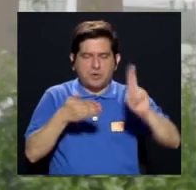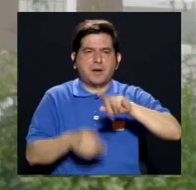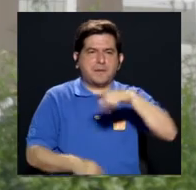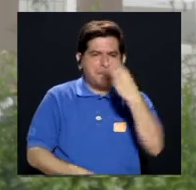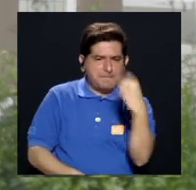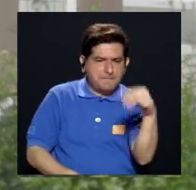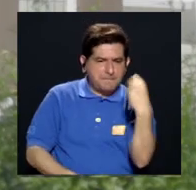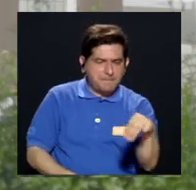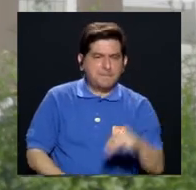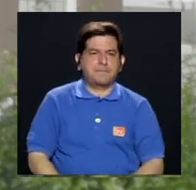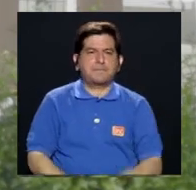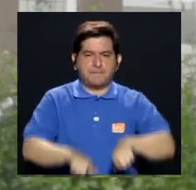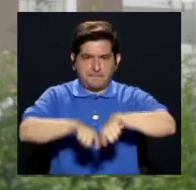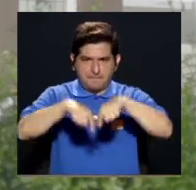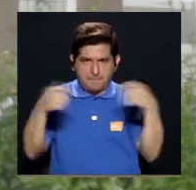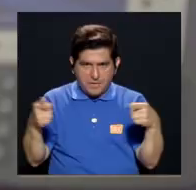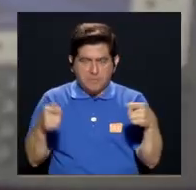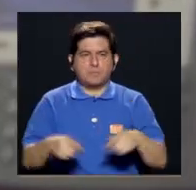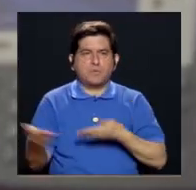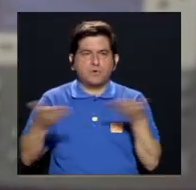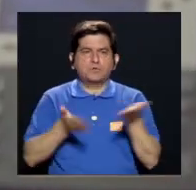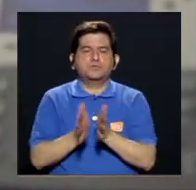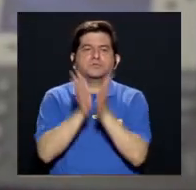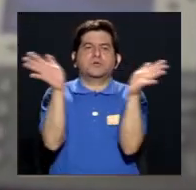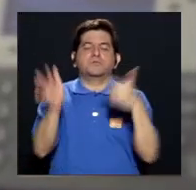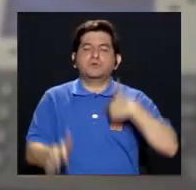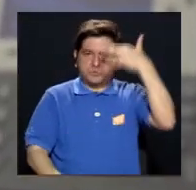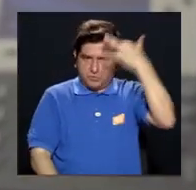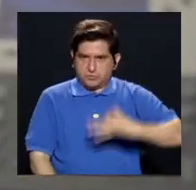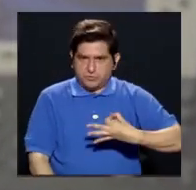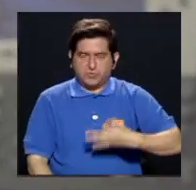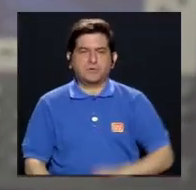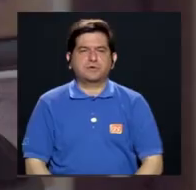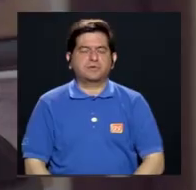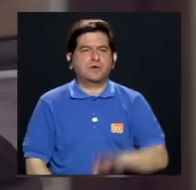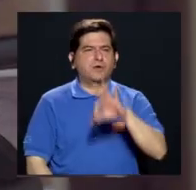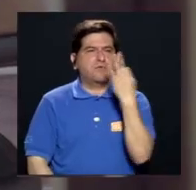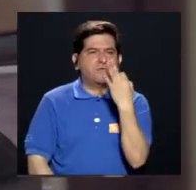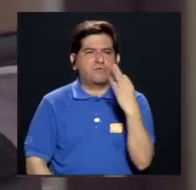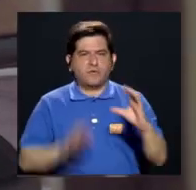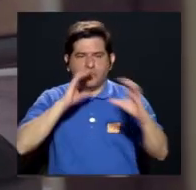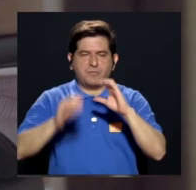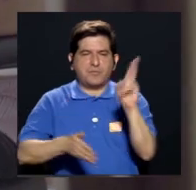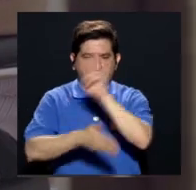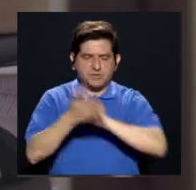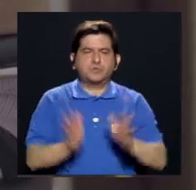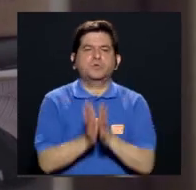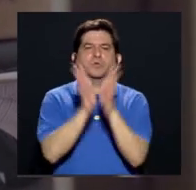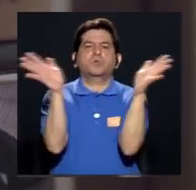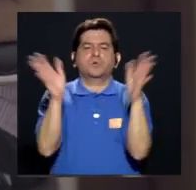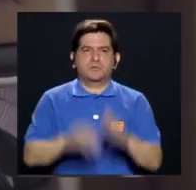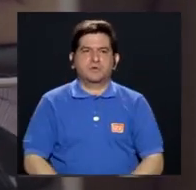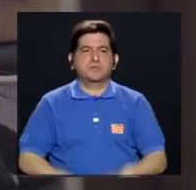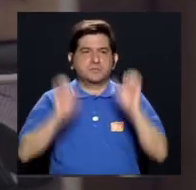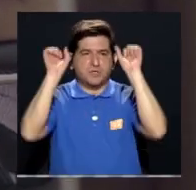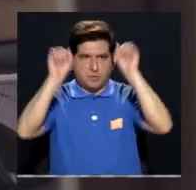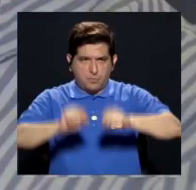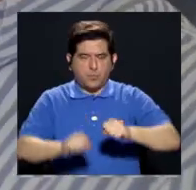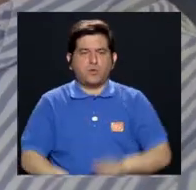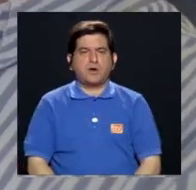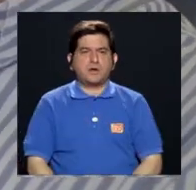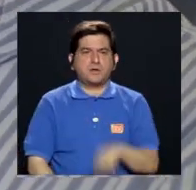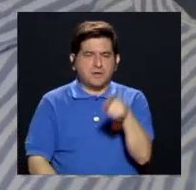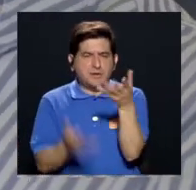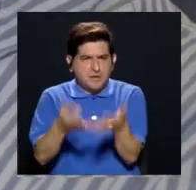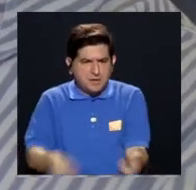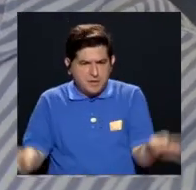El periodismo es un servicio público y en este sentido creo que los medios de la universidad pública pueden prestar un